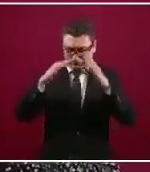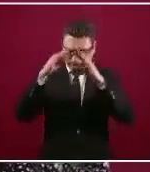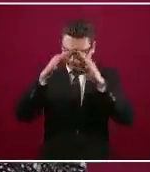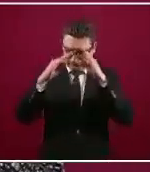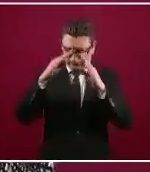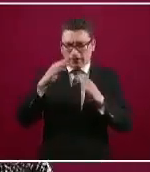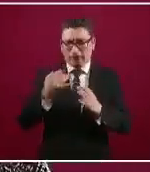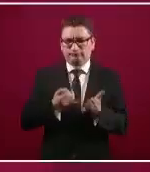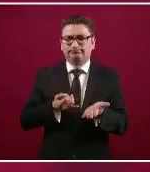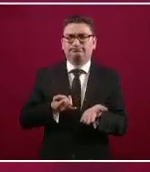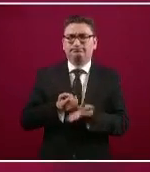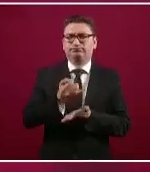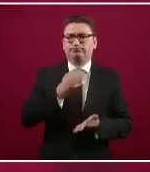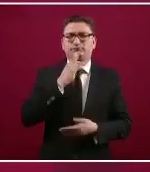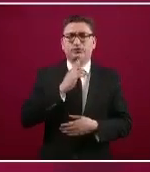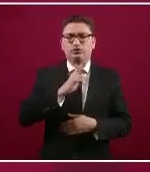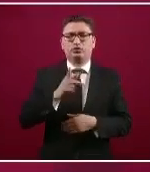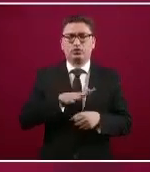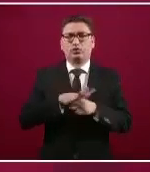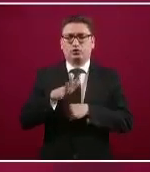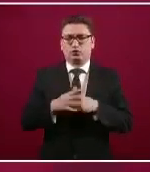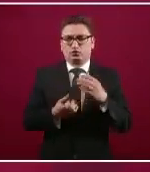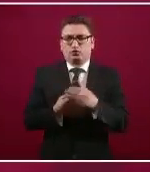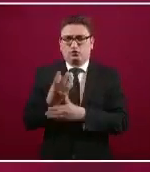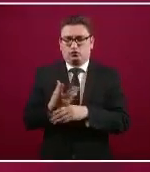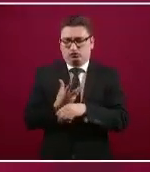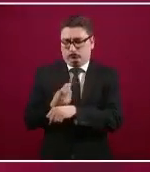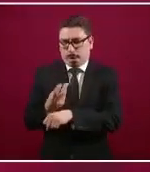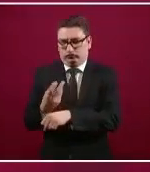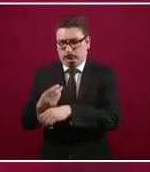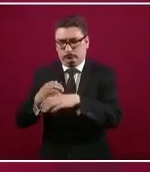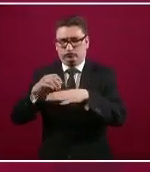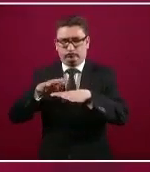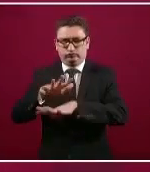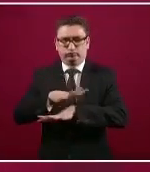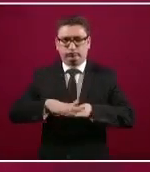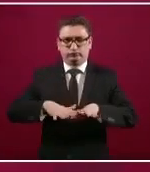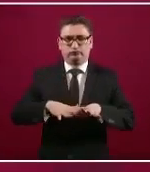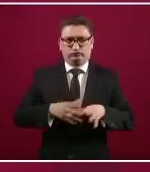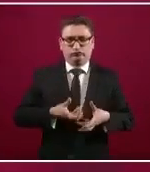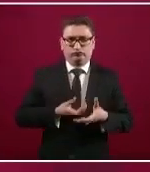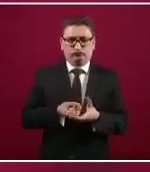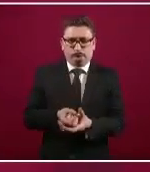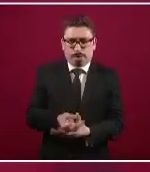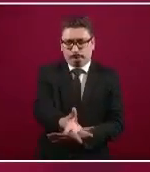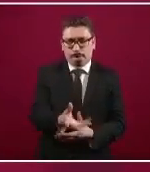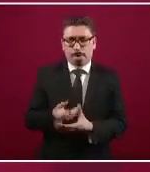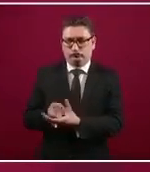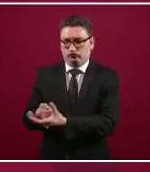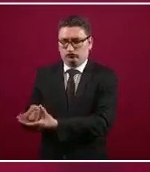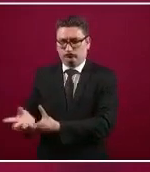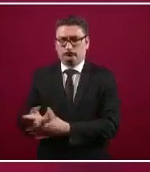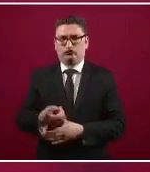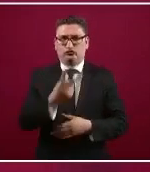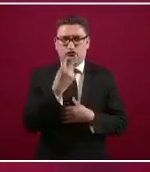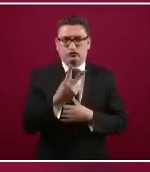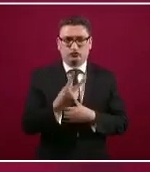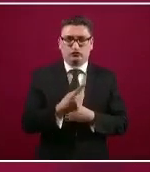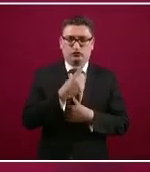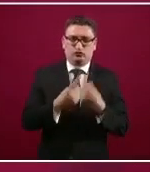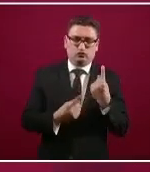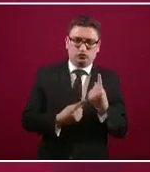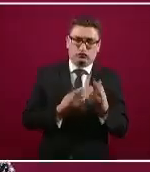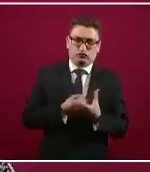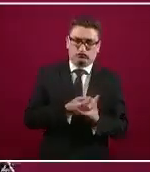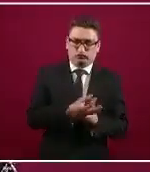se decidió construir este otro drenaje alternativo para tener 2 drenajes de salida, poder darle mantenimiento uno a